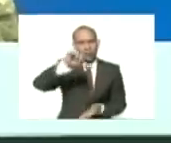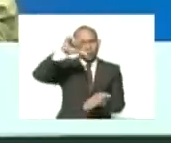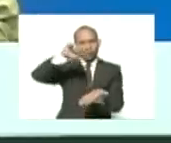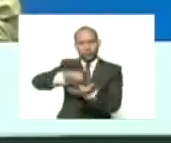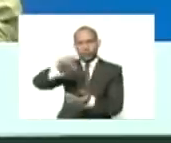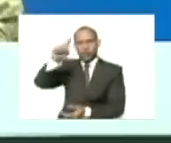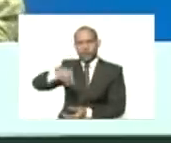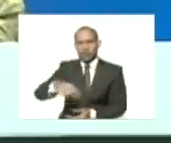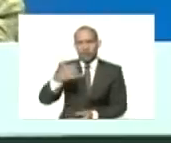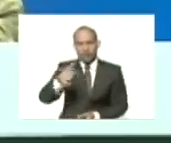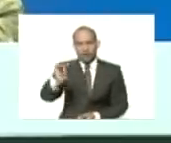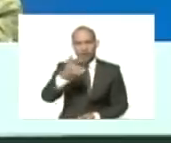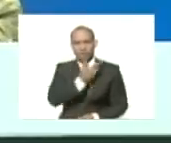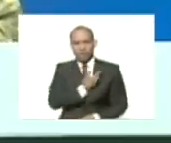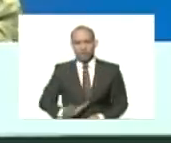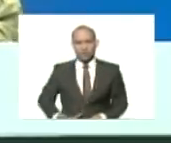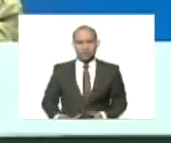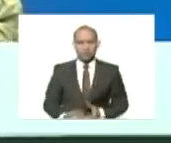presidente, Will Rangel,